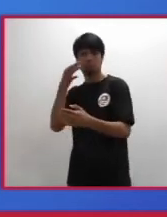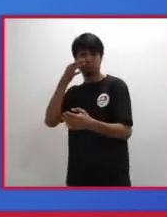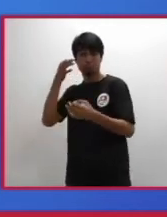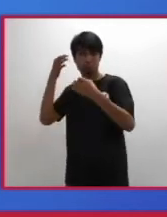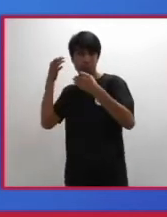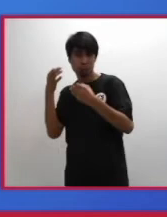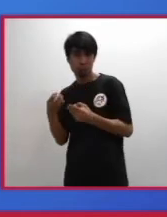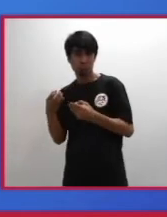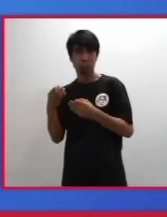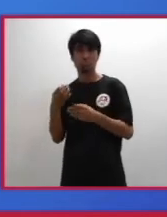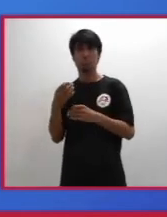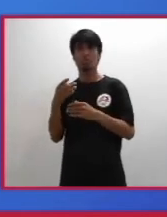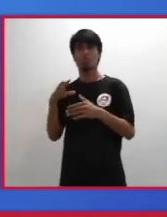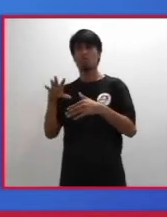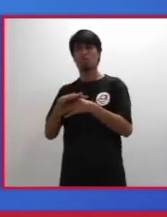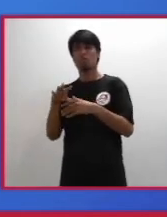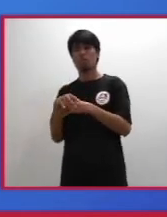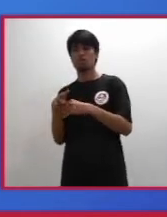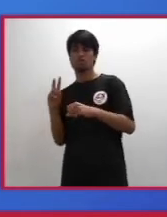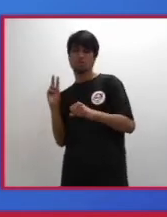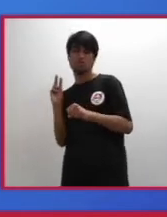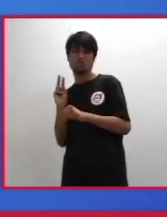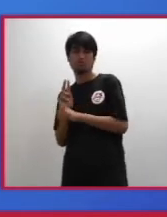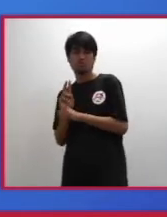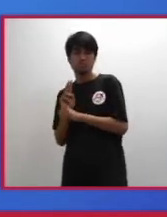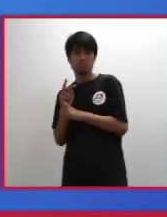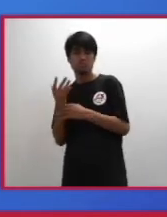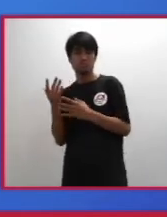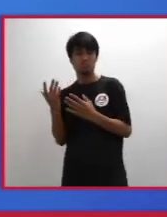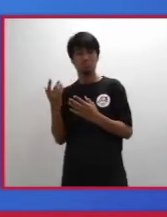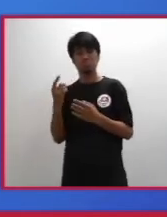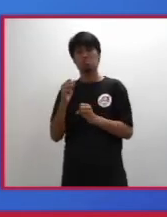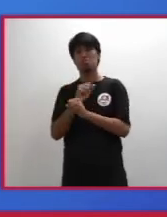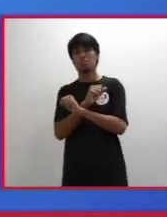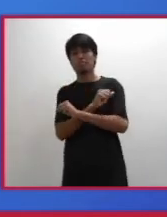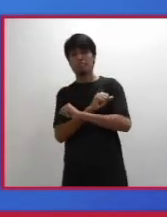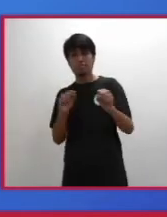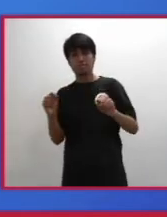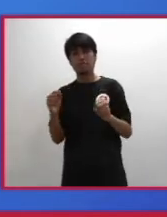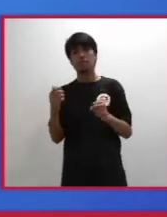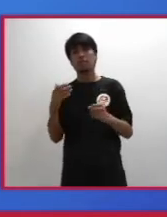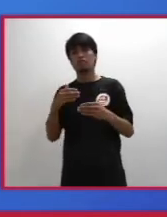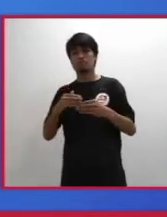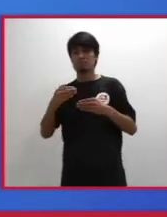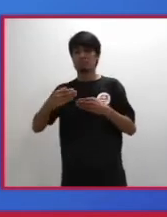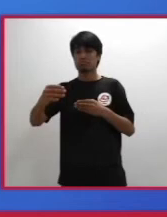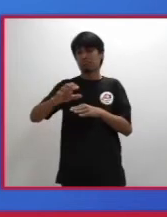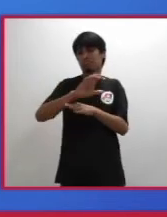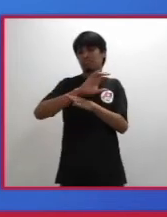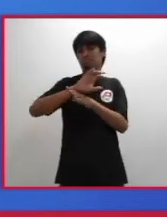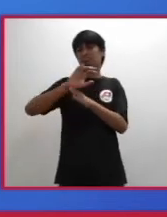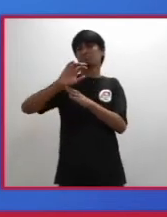la implementación segura de las obras y que podamos llevar adelante